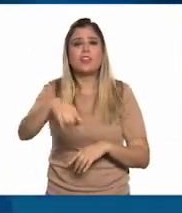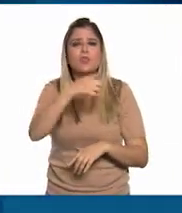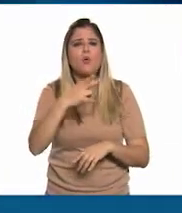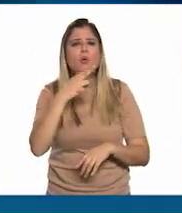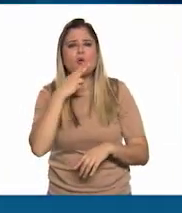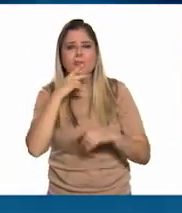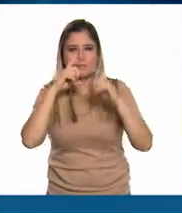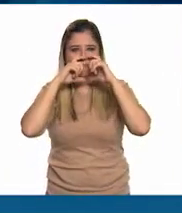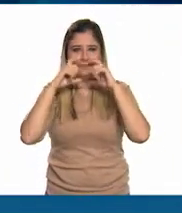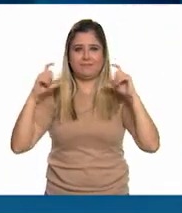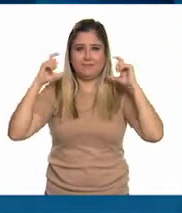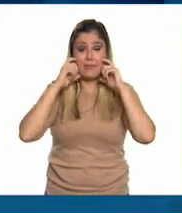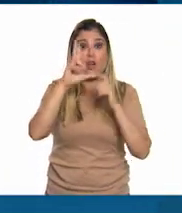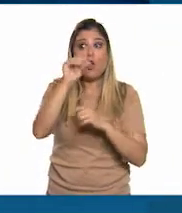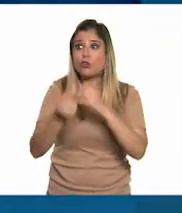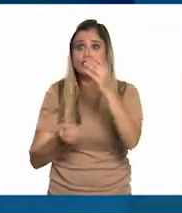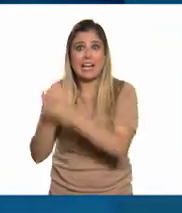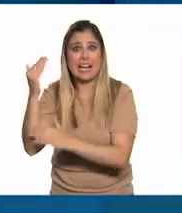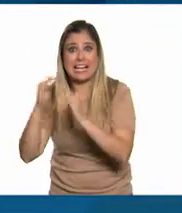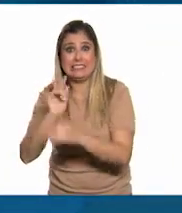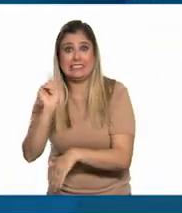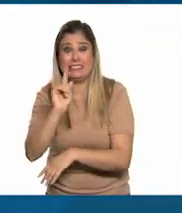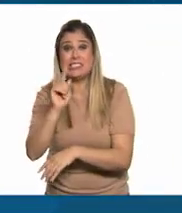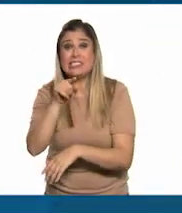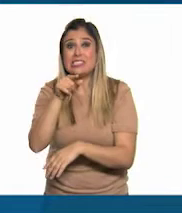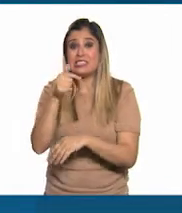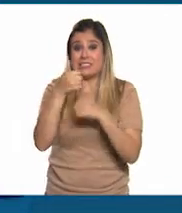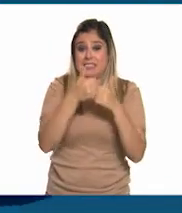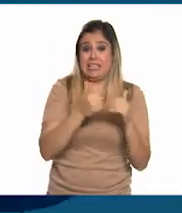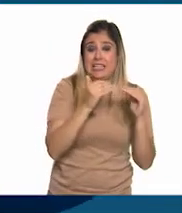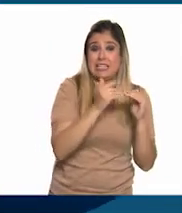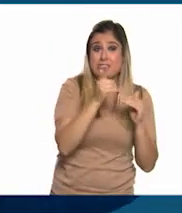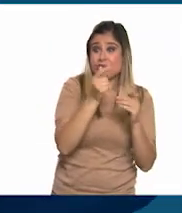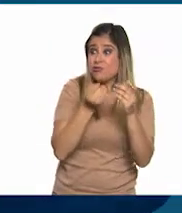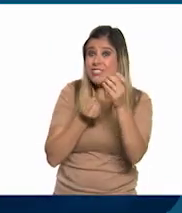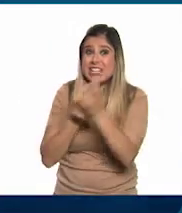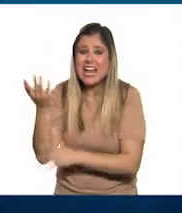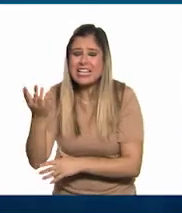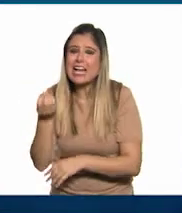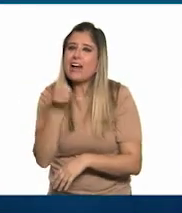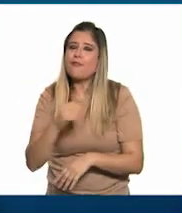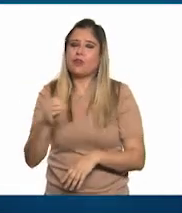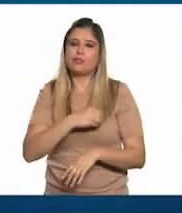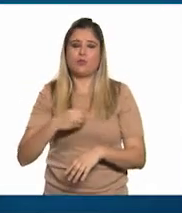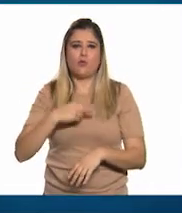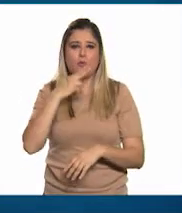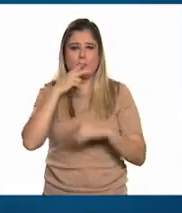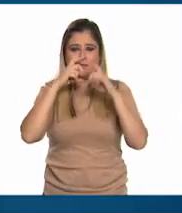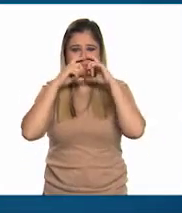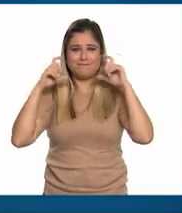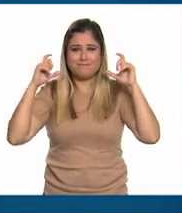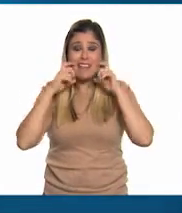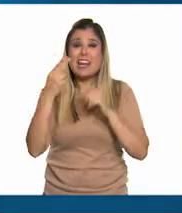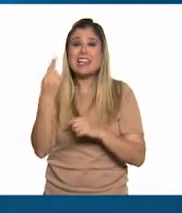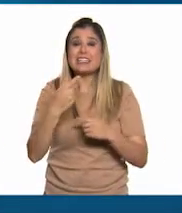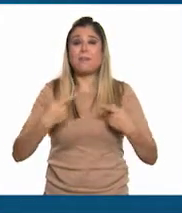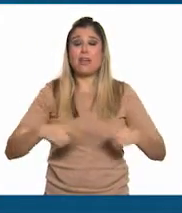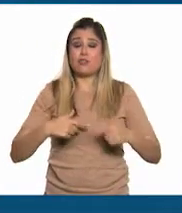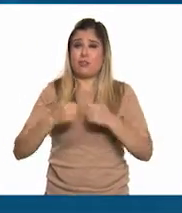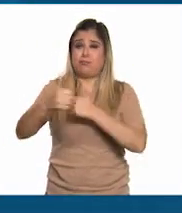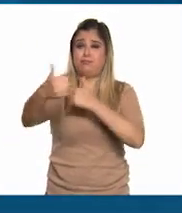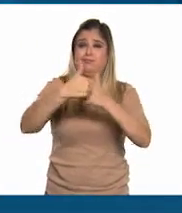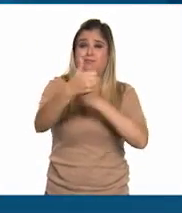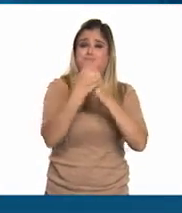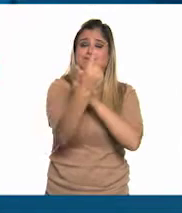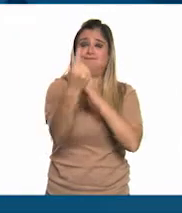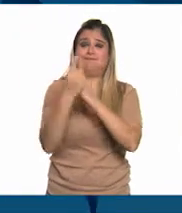Utiliza cubrebocas. No salgas de casa. Si tienes que hacerlo, recuerda que es obligatorio utilizarlo. Mantén una distancia mínima de un metro